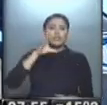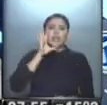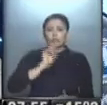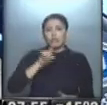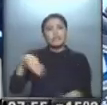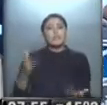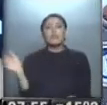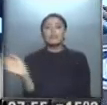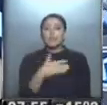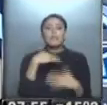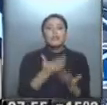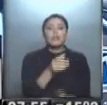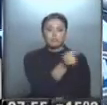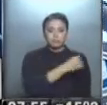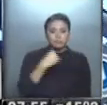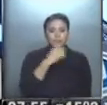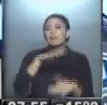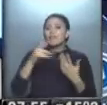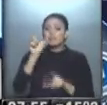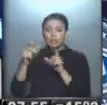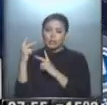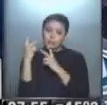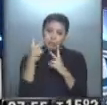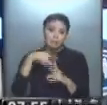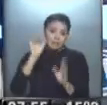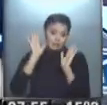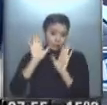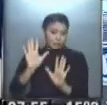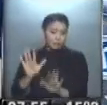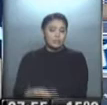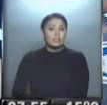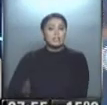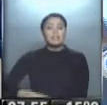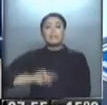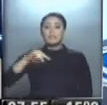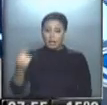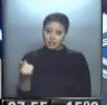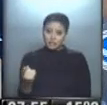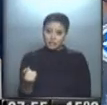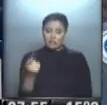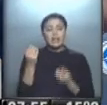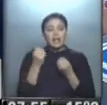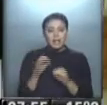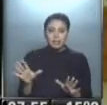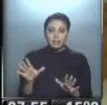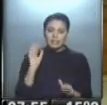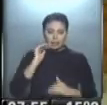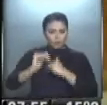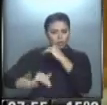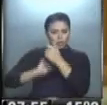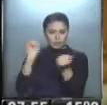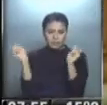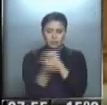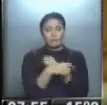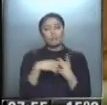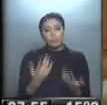es a favor de todos, es a favor de los motorman, es a favor de los pasajeros fundamentalmente. Bueno, en el día de mañana ya empieza este proceso y, por